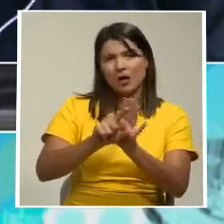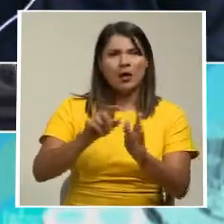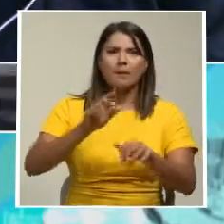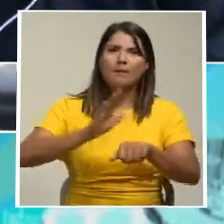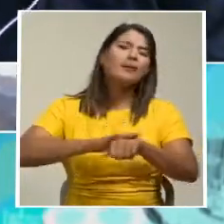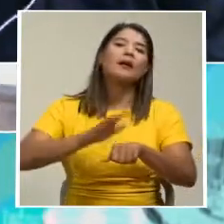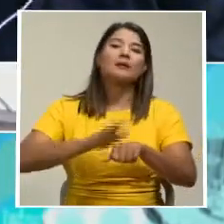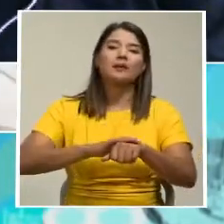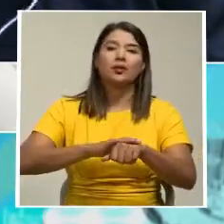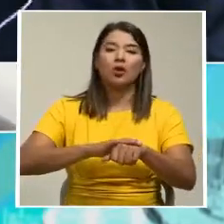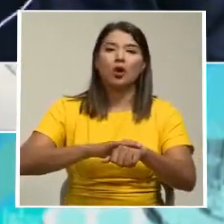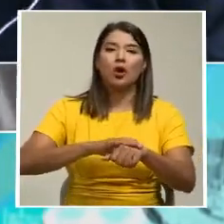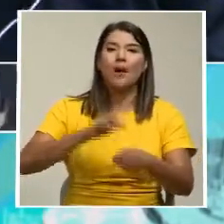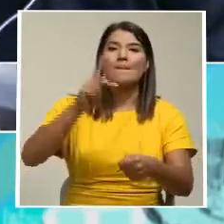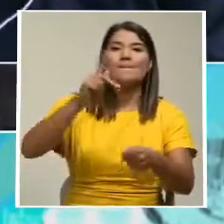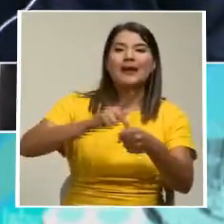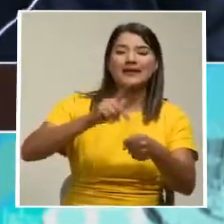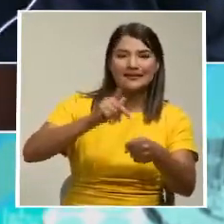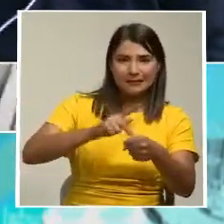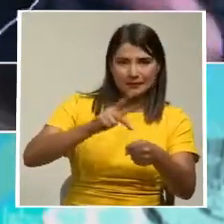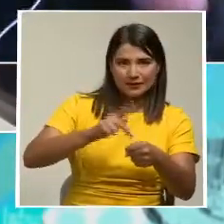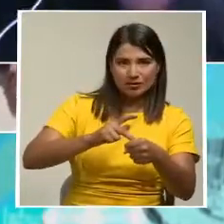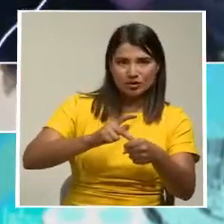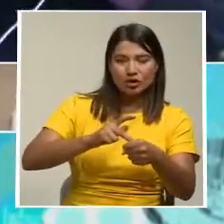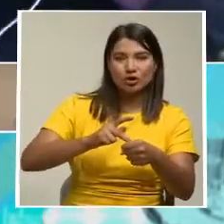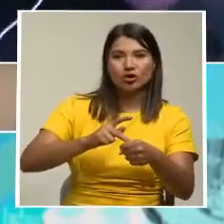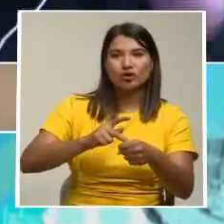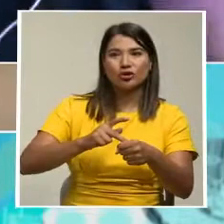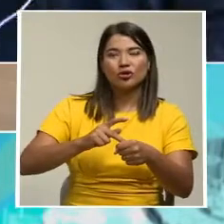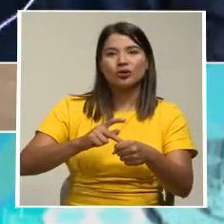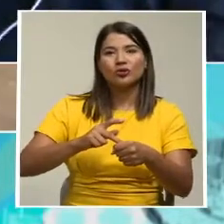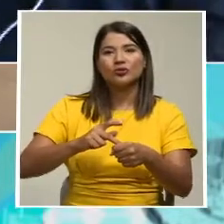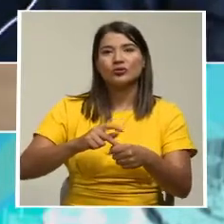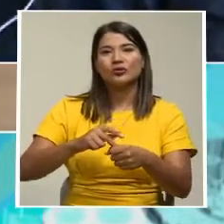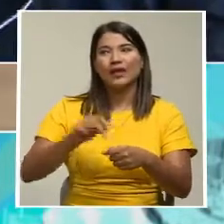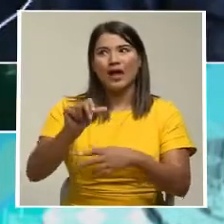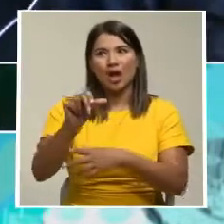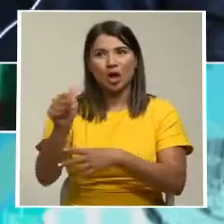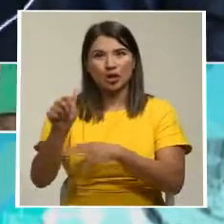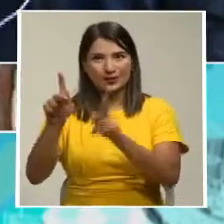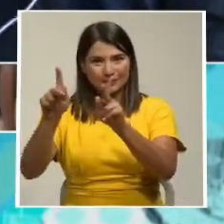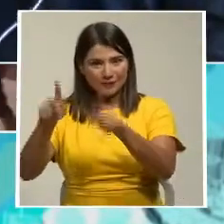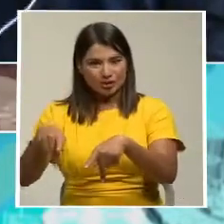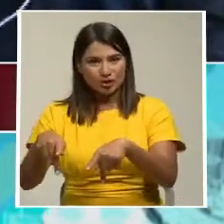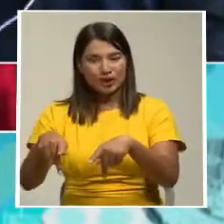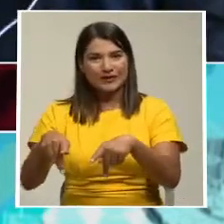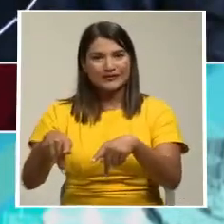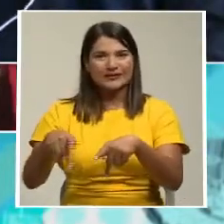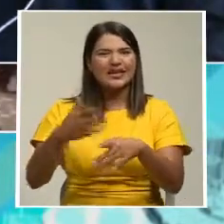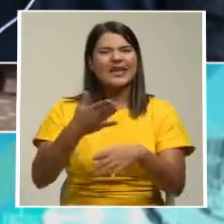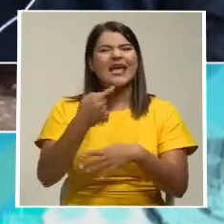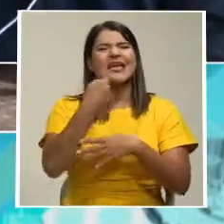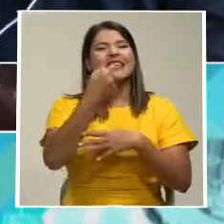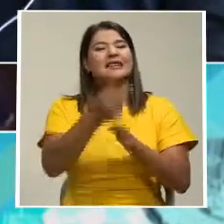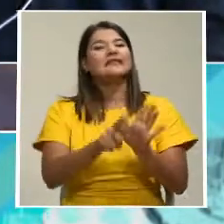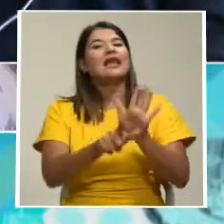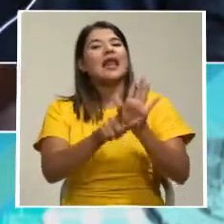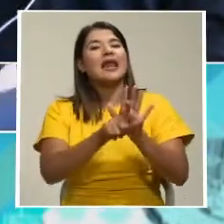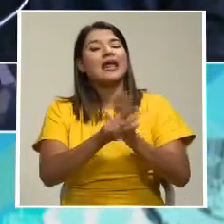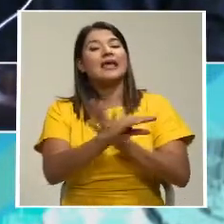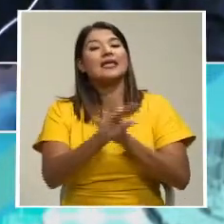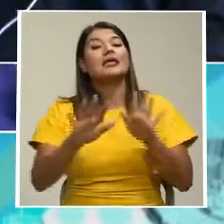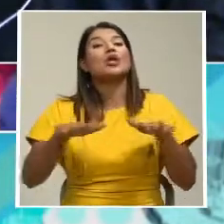los opositores en la próxima contienda electoral. ¿Qué dice esa ley y de qué manera es